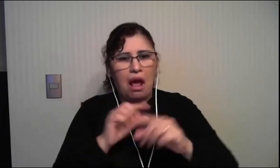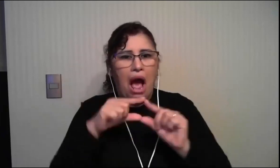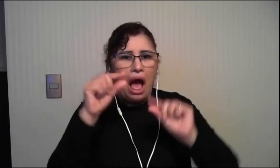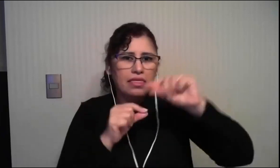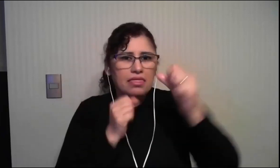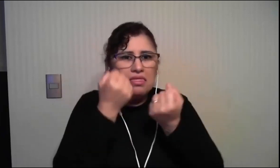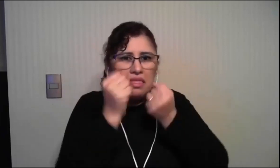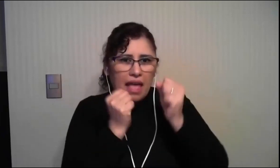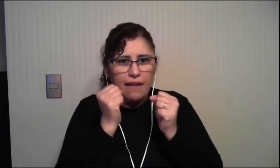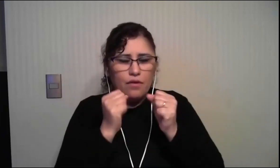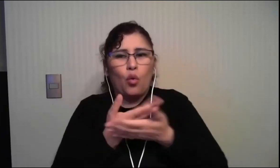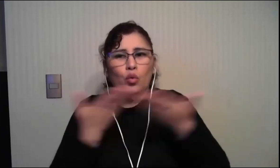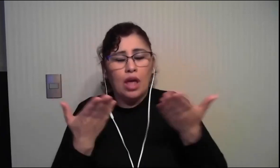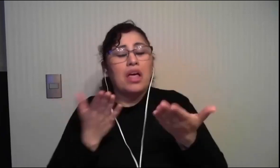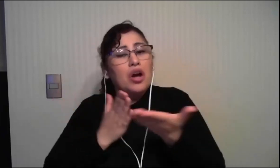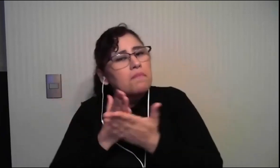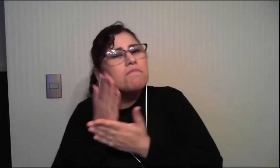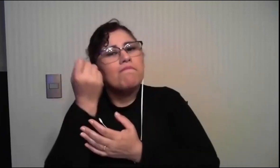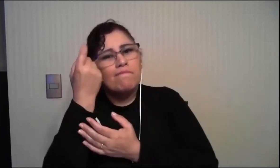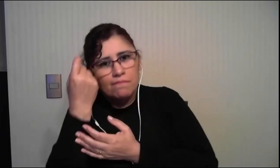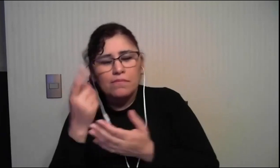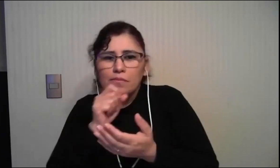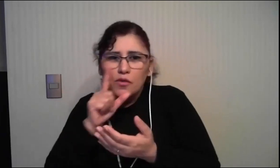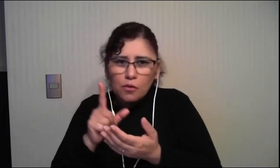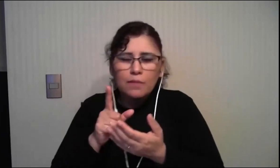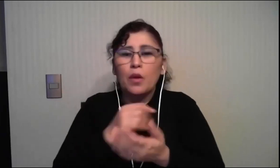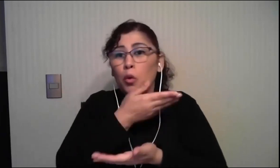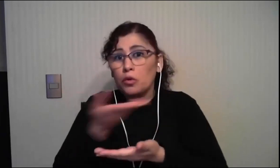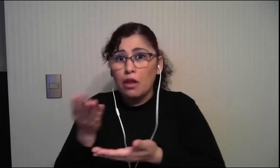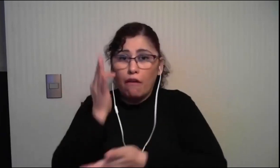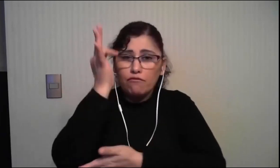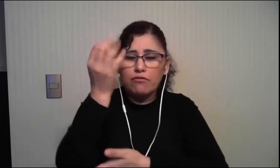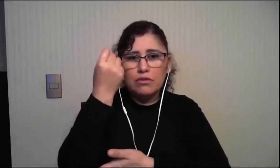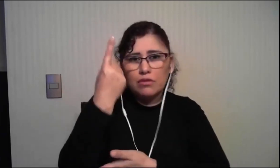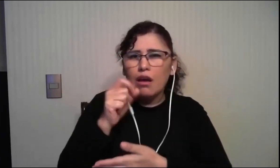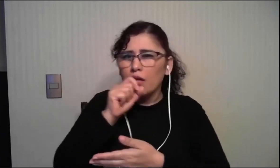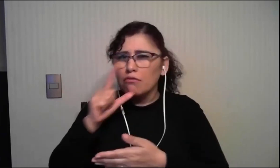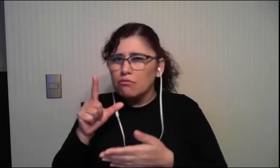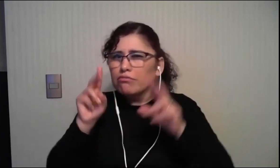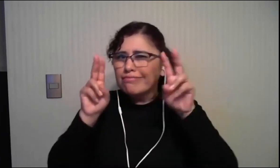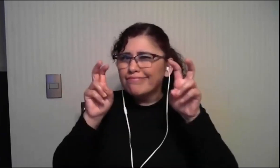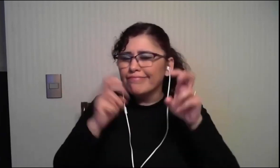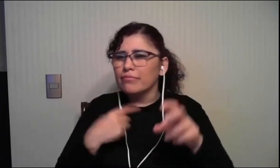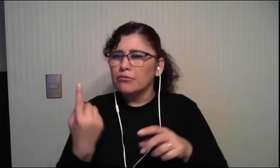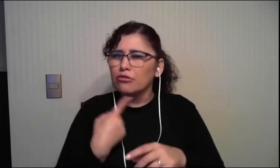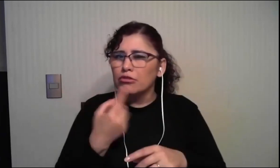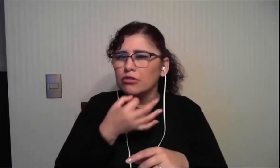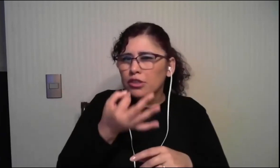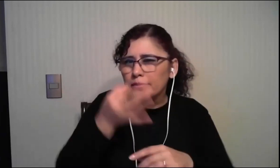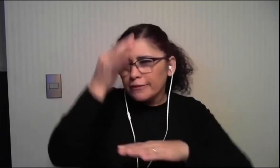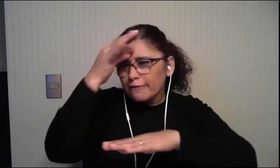para que ustedes se comiencen a familiarizar con ellos y poder entender de qué es lo que estamos hablando en neurología cuando hablamos de este